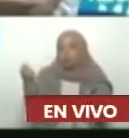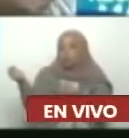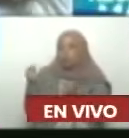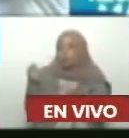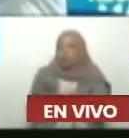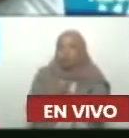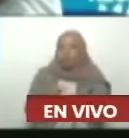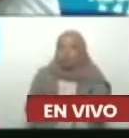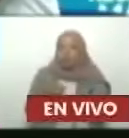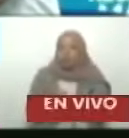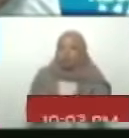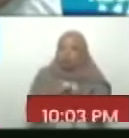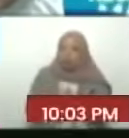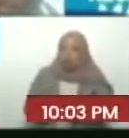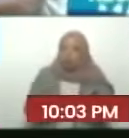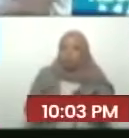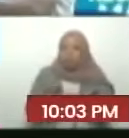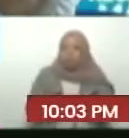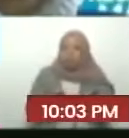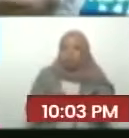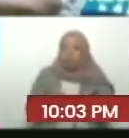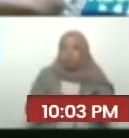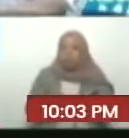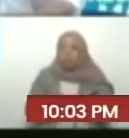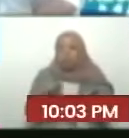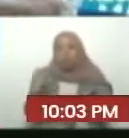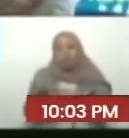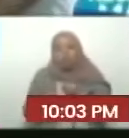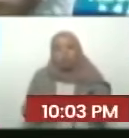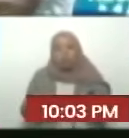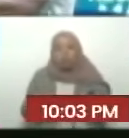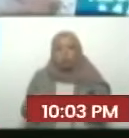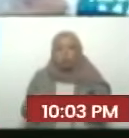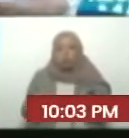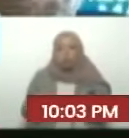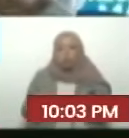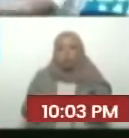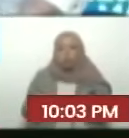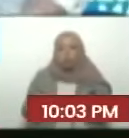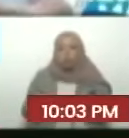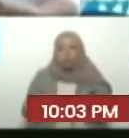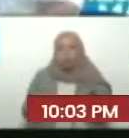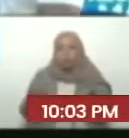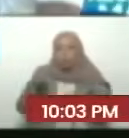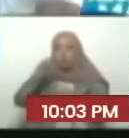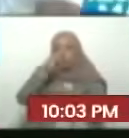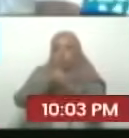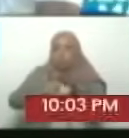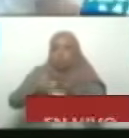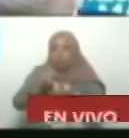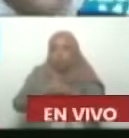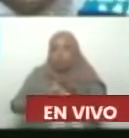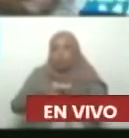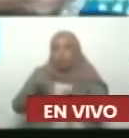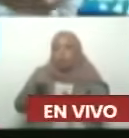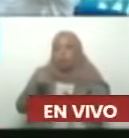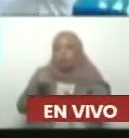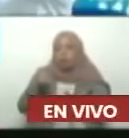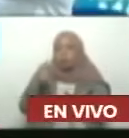fuimos a hacer entrega, no le hicimos entrega en dinero. ¿Qué hicimos nosotros? Fuimos al módulo, llevamos ecocardiograma al módulo de